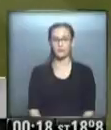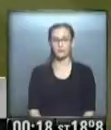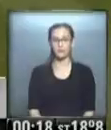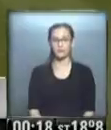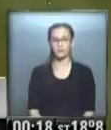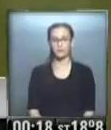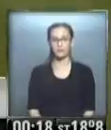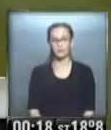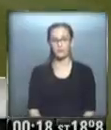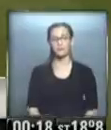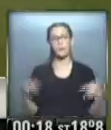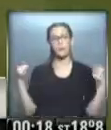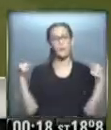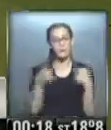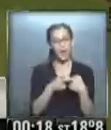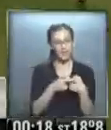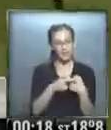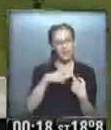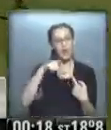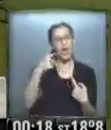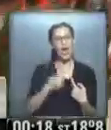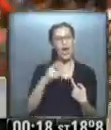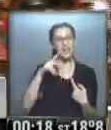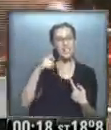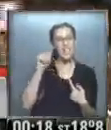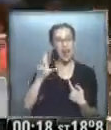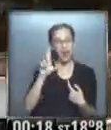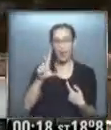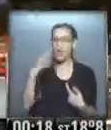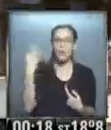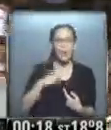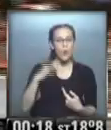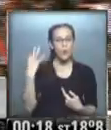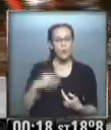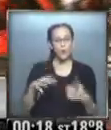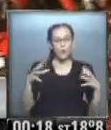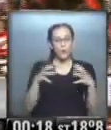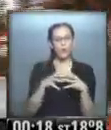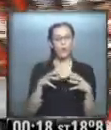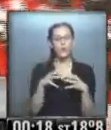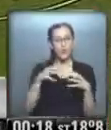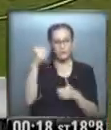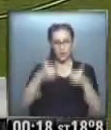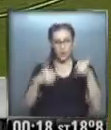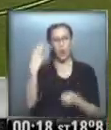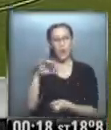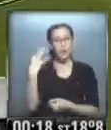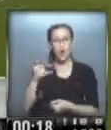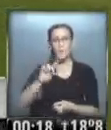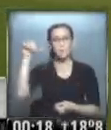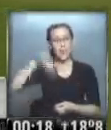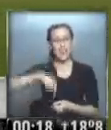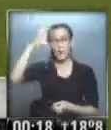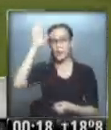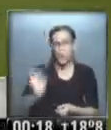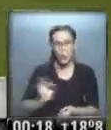En un partido donde por un lado Arsenal sigue siendo el único equipo invicto del campeonato. Es el único que no perdió, el conjunto dirigido por